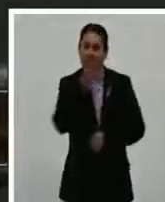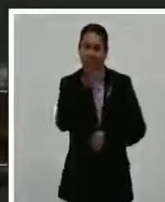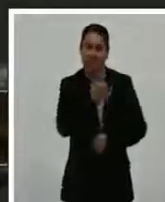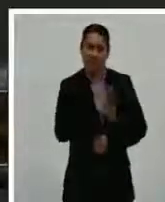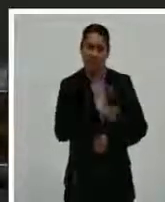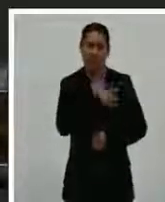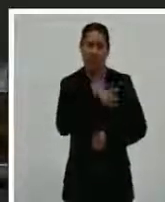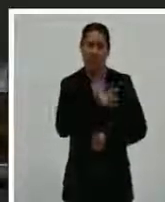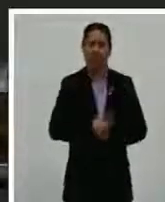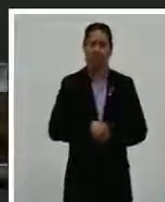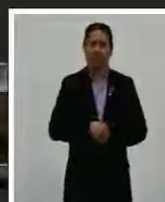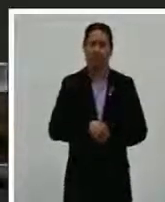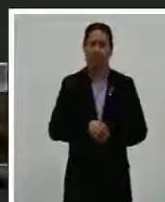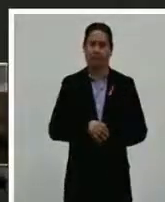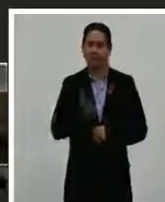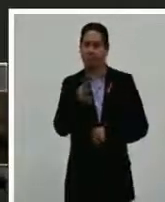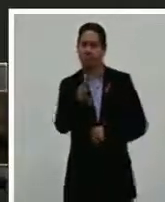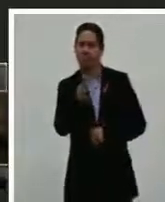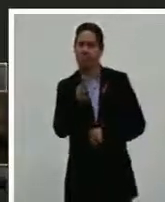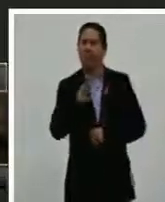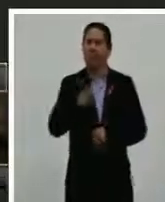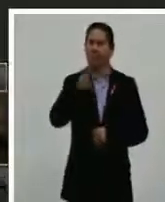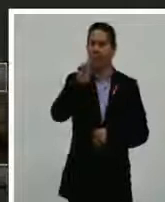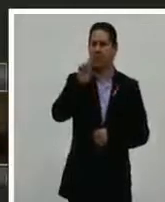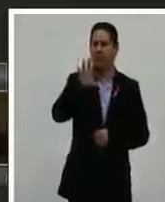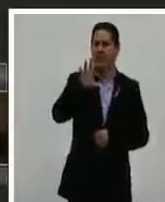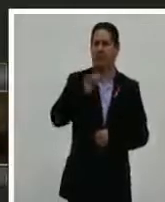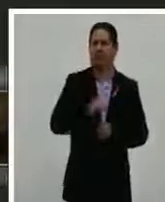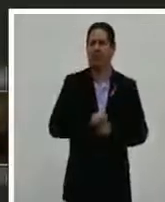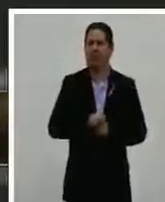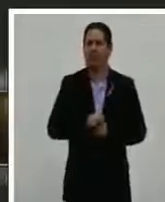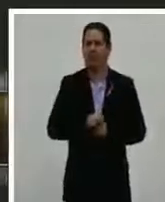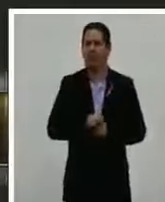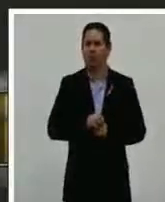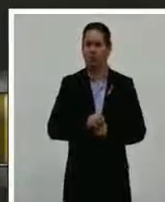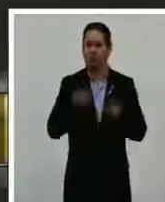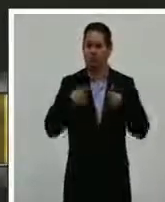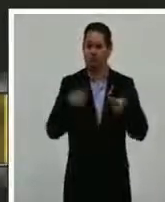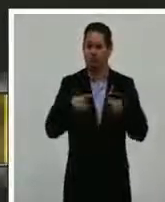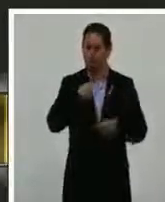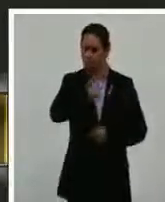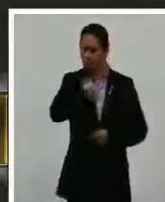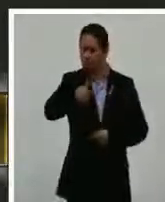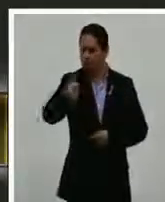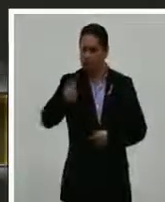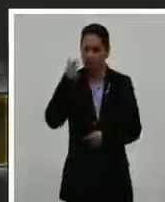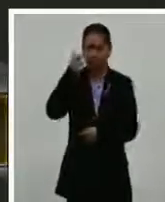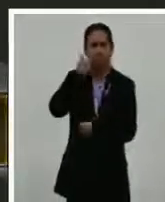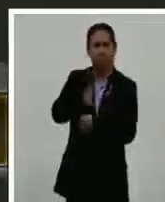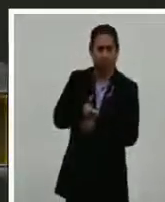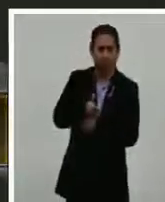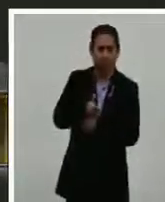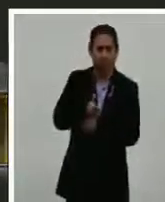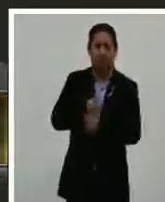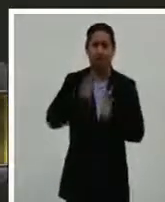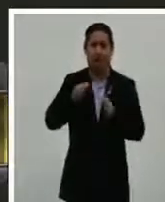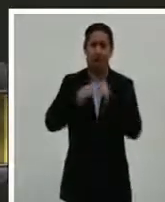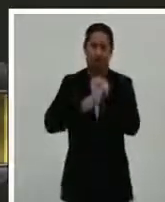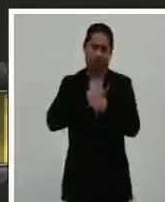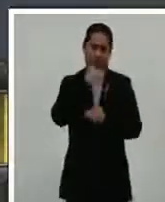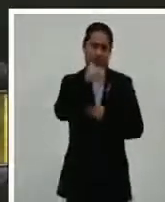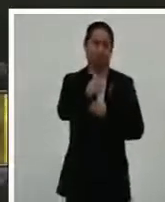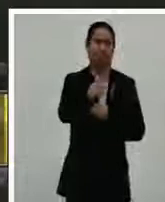sentido aproximadamente el 35 de los casos en el país son diagnosticados en etapas avanzadas